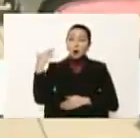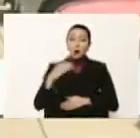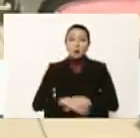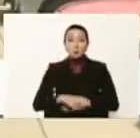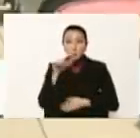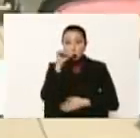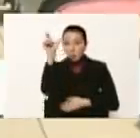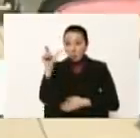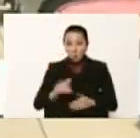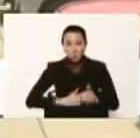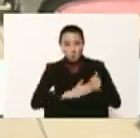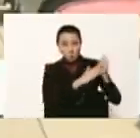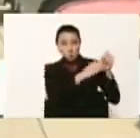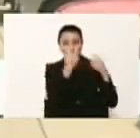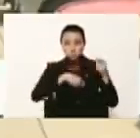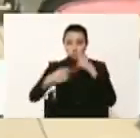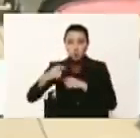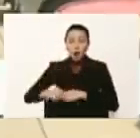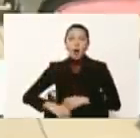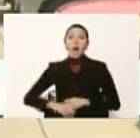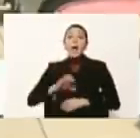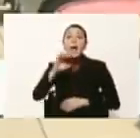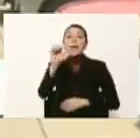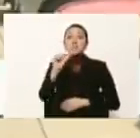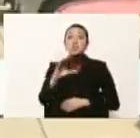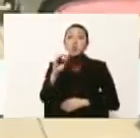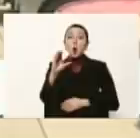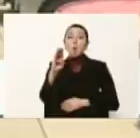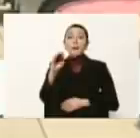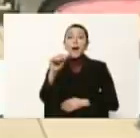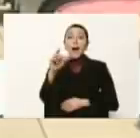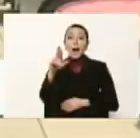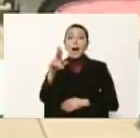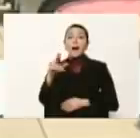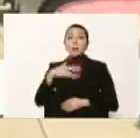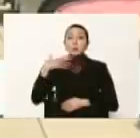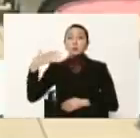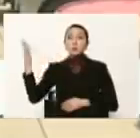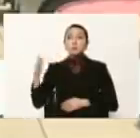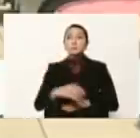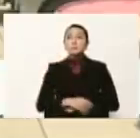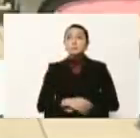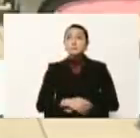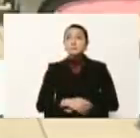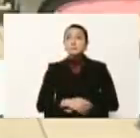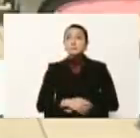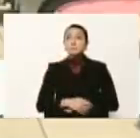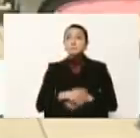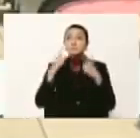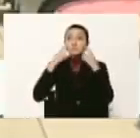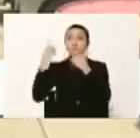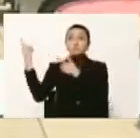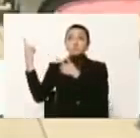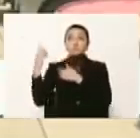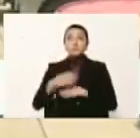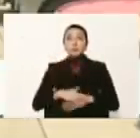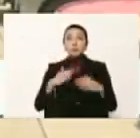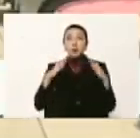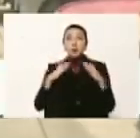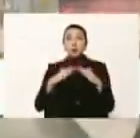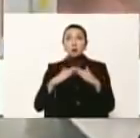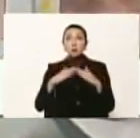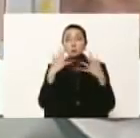connotado narcotraficante colombiano. Aquí están las cifras que muestra la Casa Blanca.